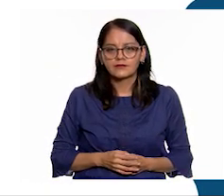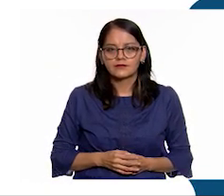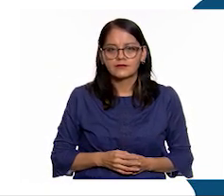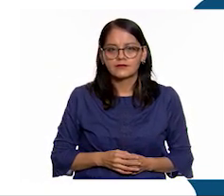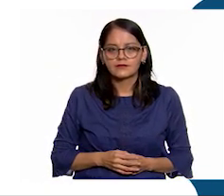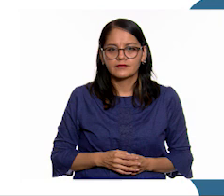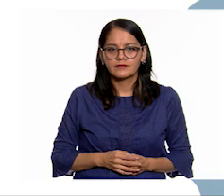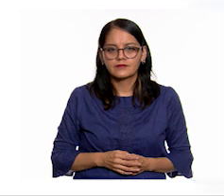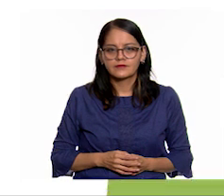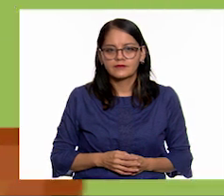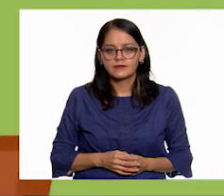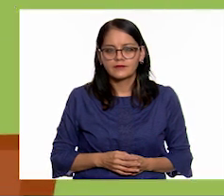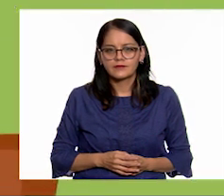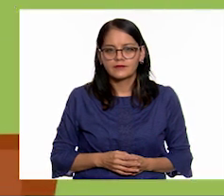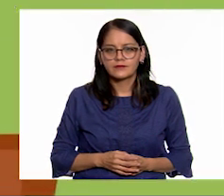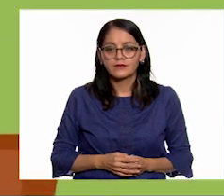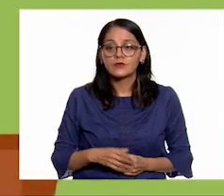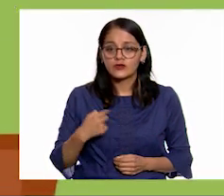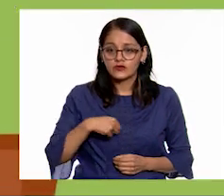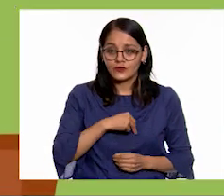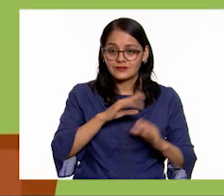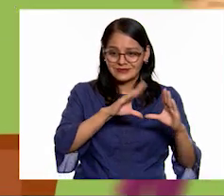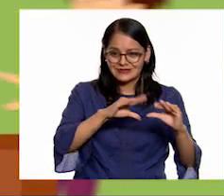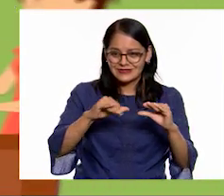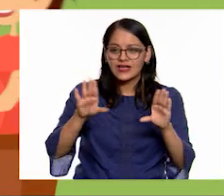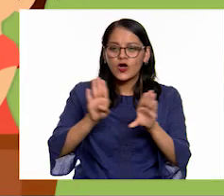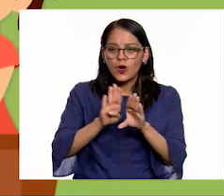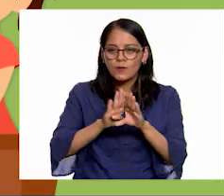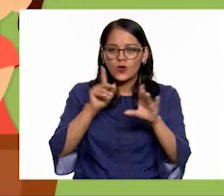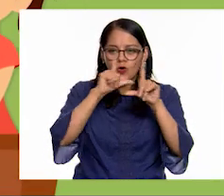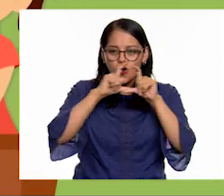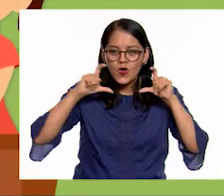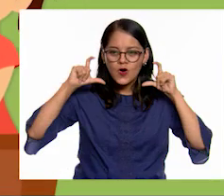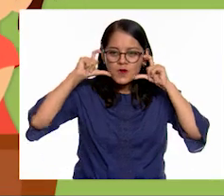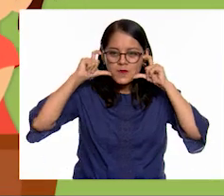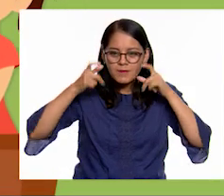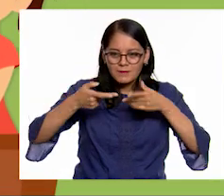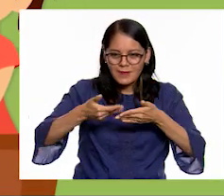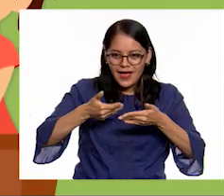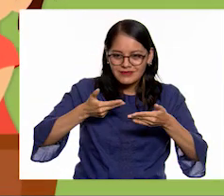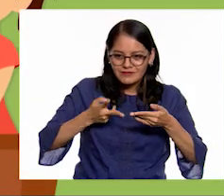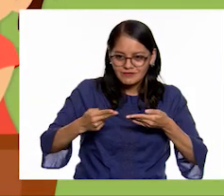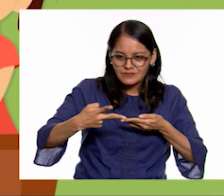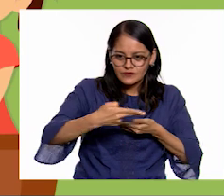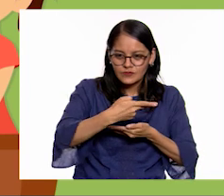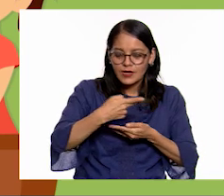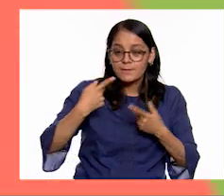aprendeencasa.cep.gov.mx. Te enseñaremos cómo armar un cubrebocas con ayuda de un adulto.